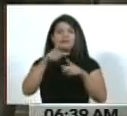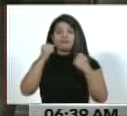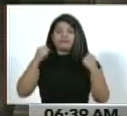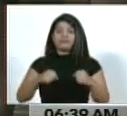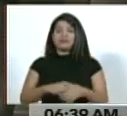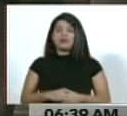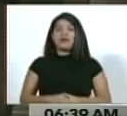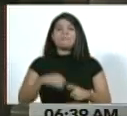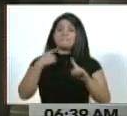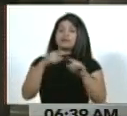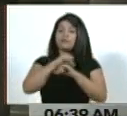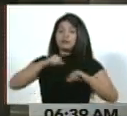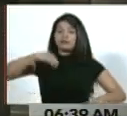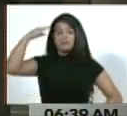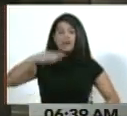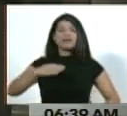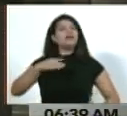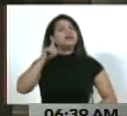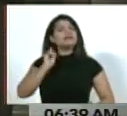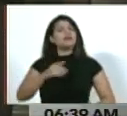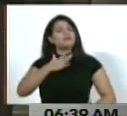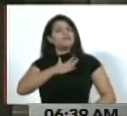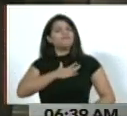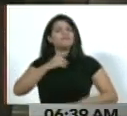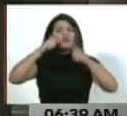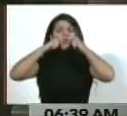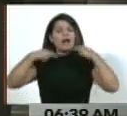una Fuerza Armada profundamente humanista.